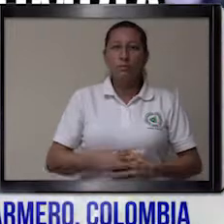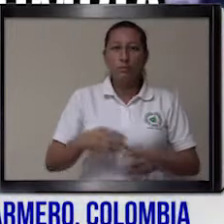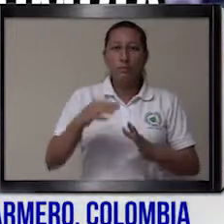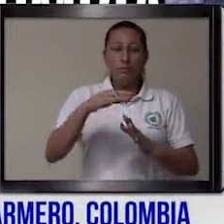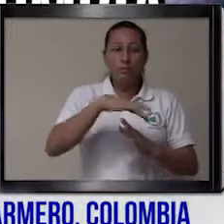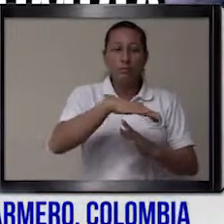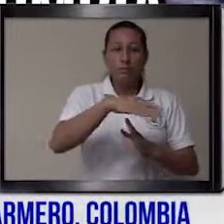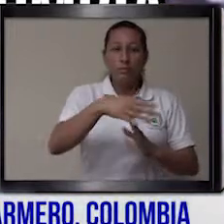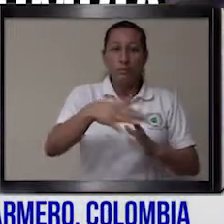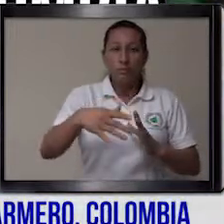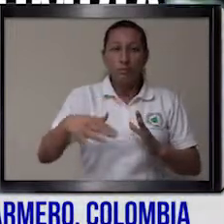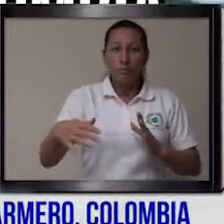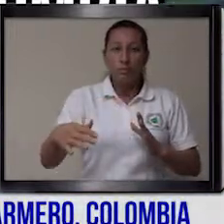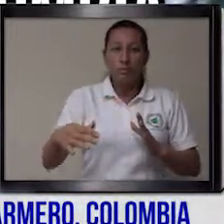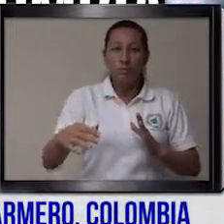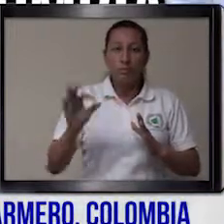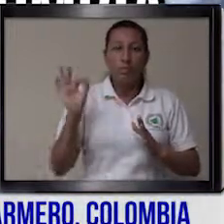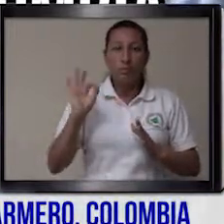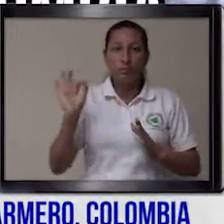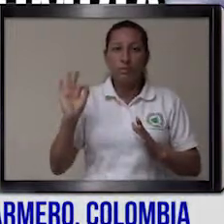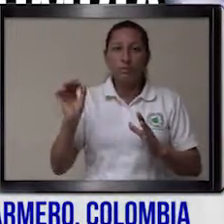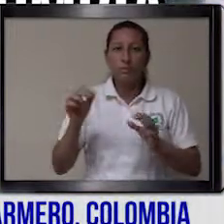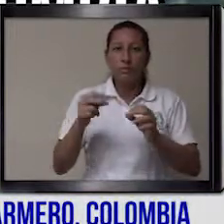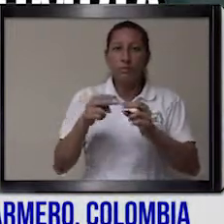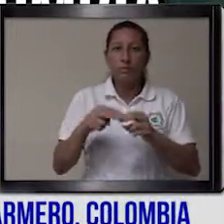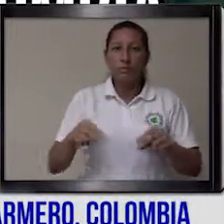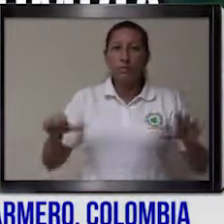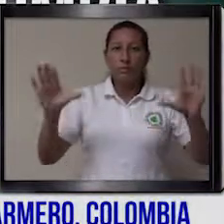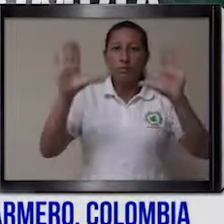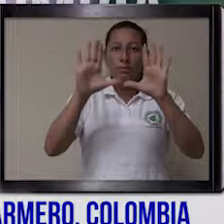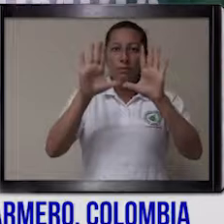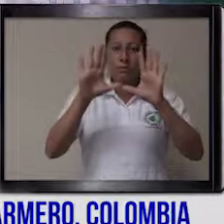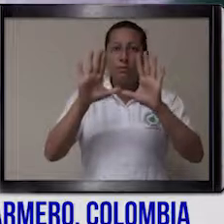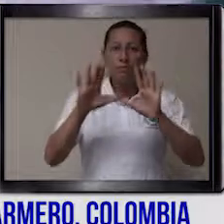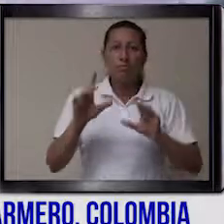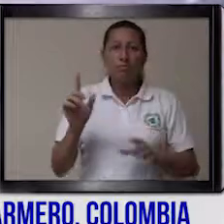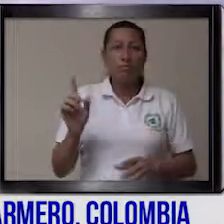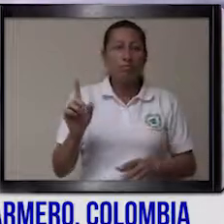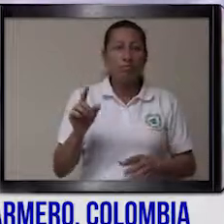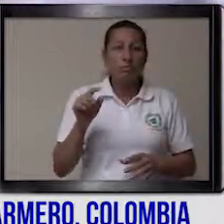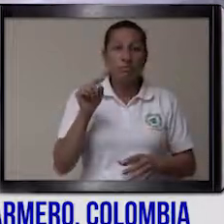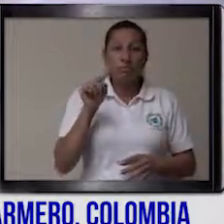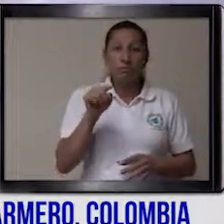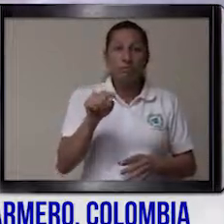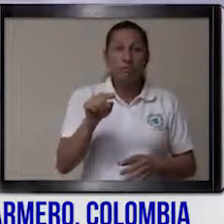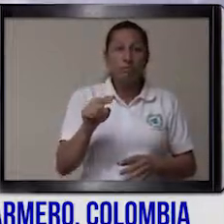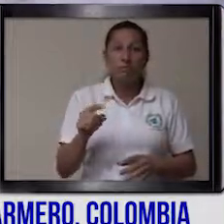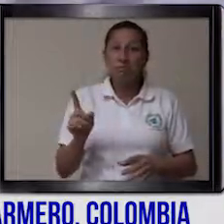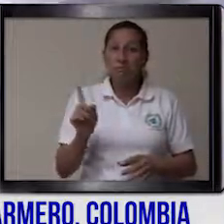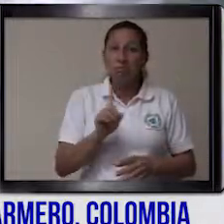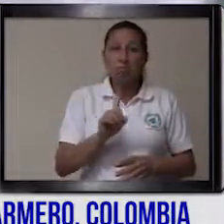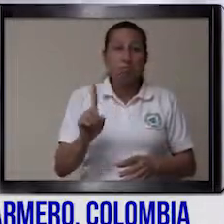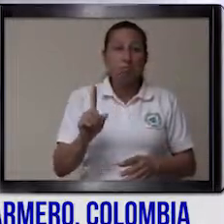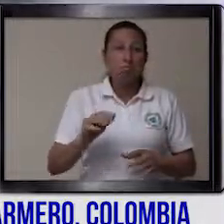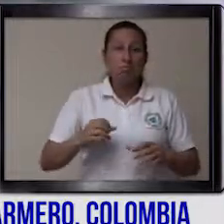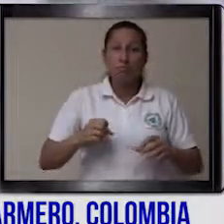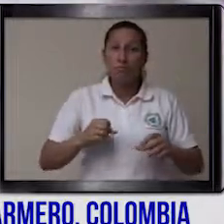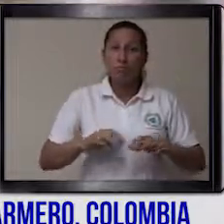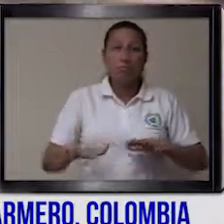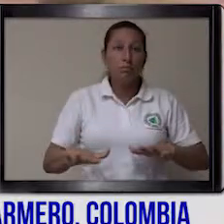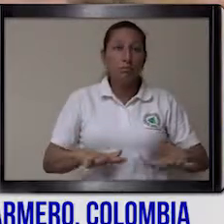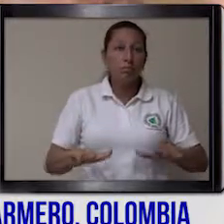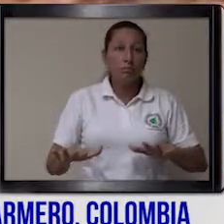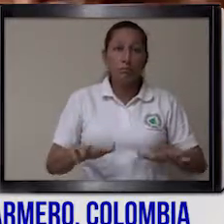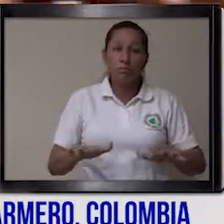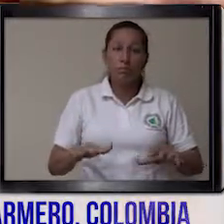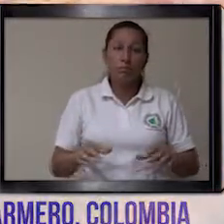Un deslizamiento también es un fenómeno de la naturaleza, que por desgracia es inevitable y dependiendo de la causa, este puede